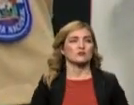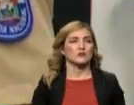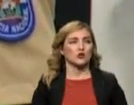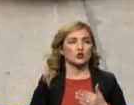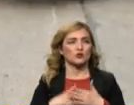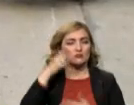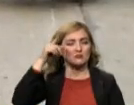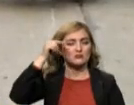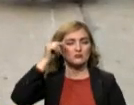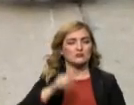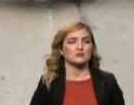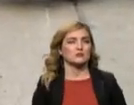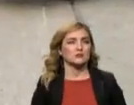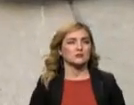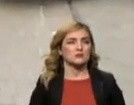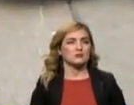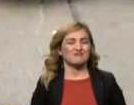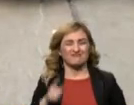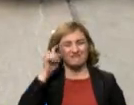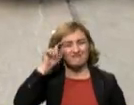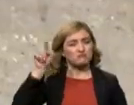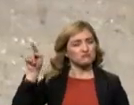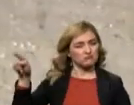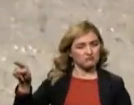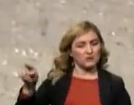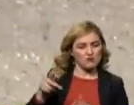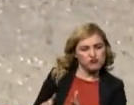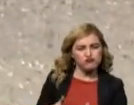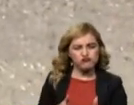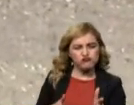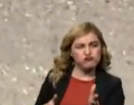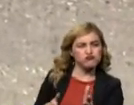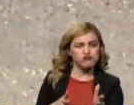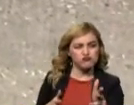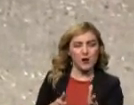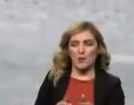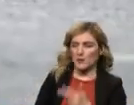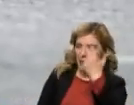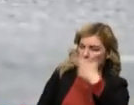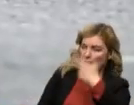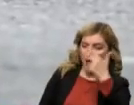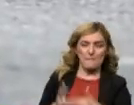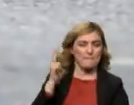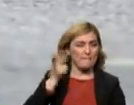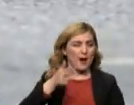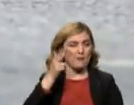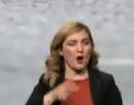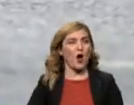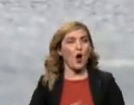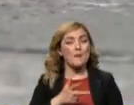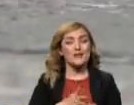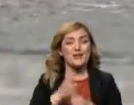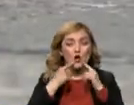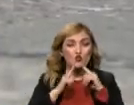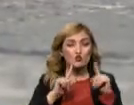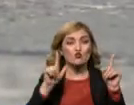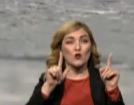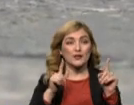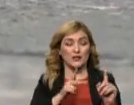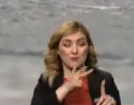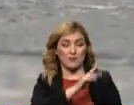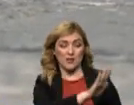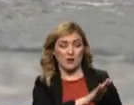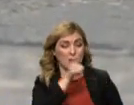todo el Estado. Esto luego que se hiciera público un video con amenazas al policía y al fiscal que actuaron tras la muerte del